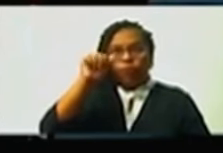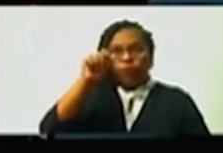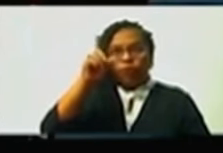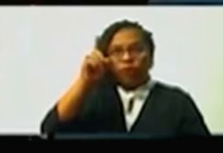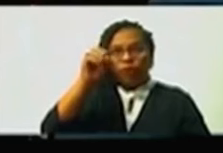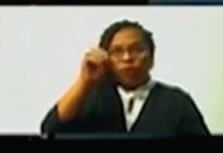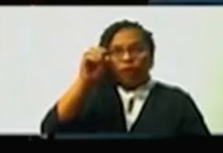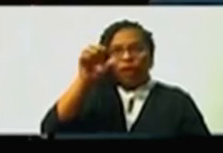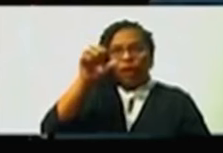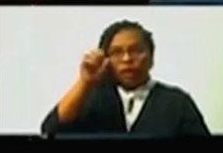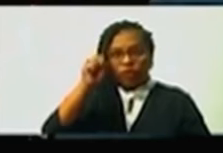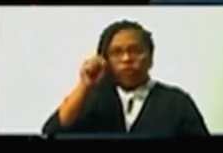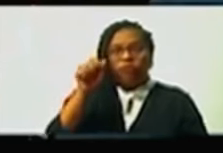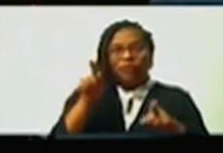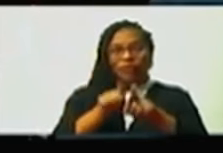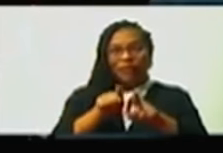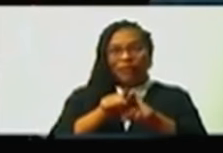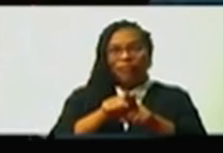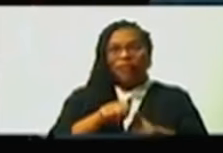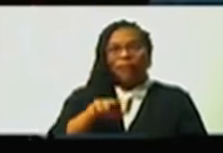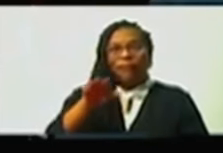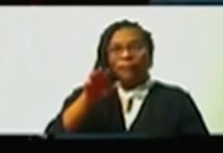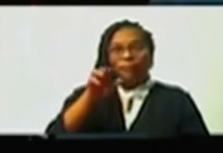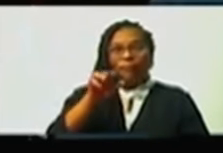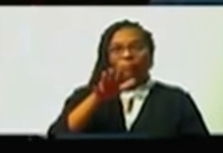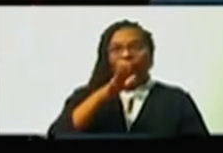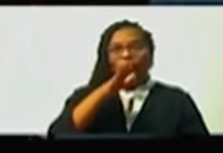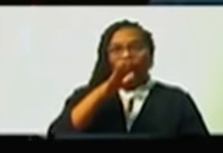río de Los Botados